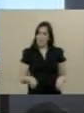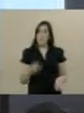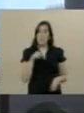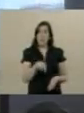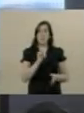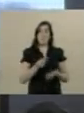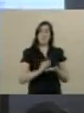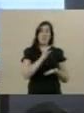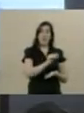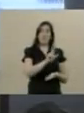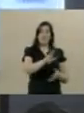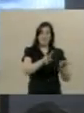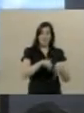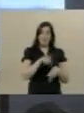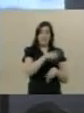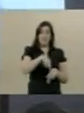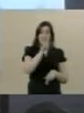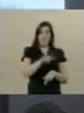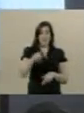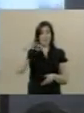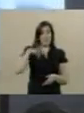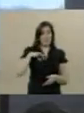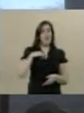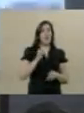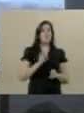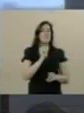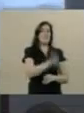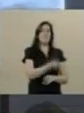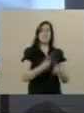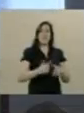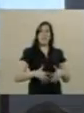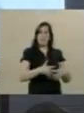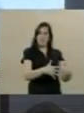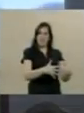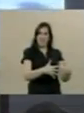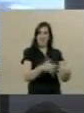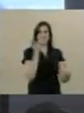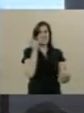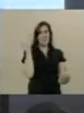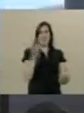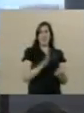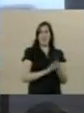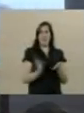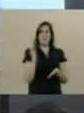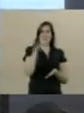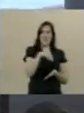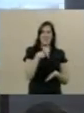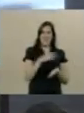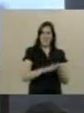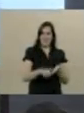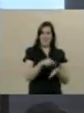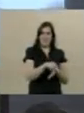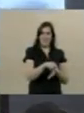aplicable obviamente a la asignación por embarazo que también incorporáramos como una medida más de